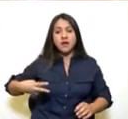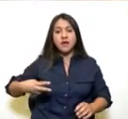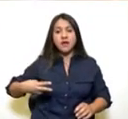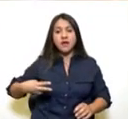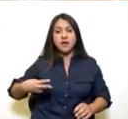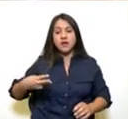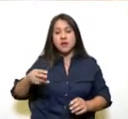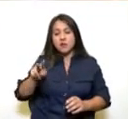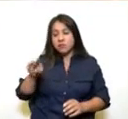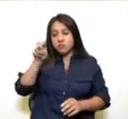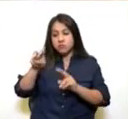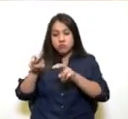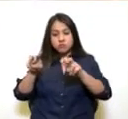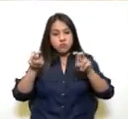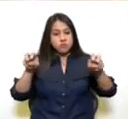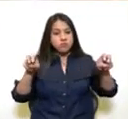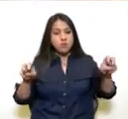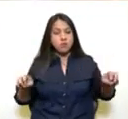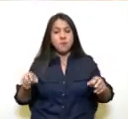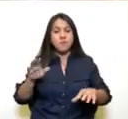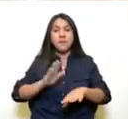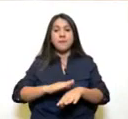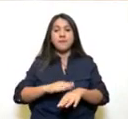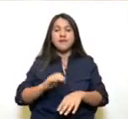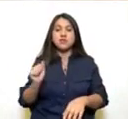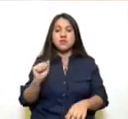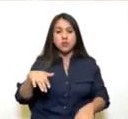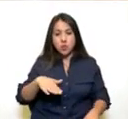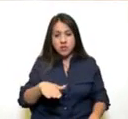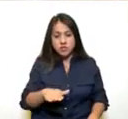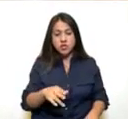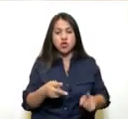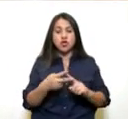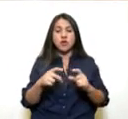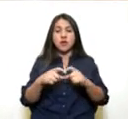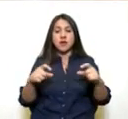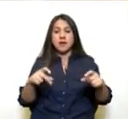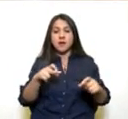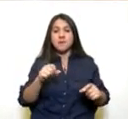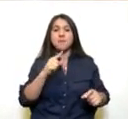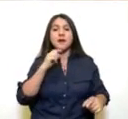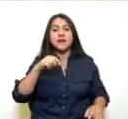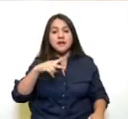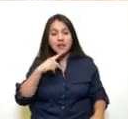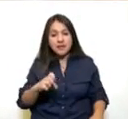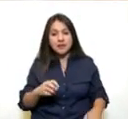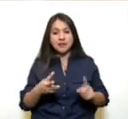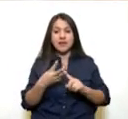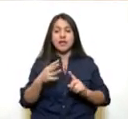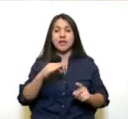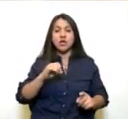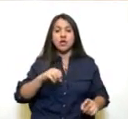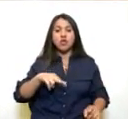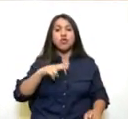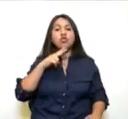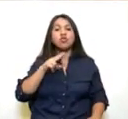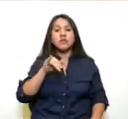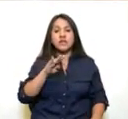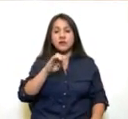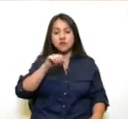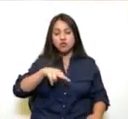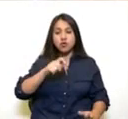de las patentes de los permisos de circulación de las contribuciones y